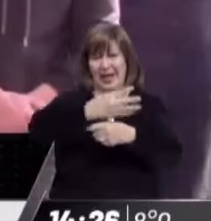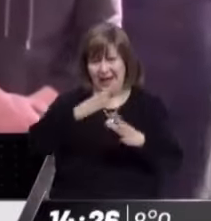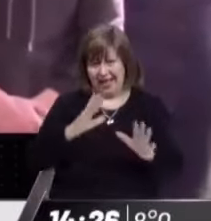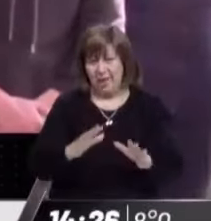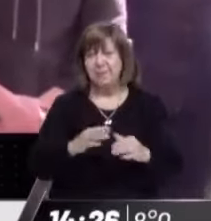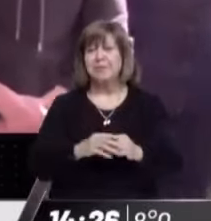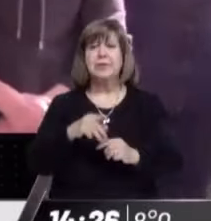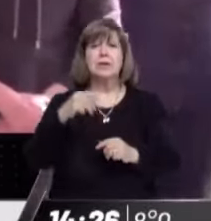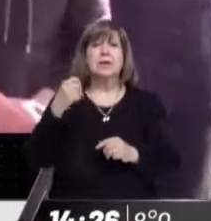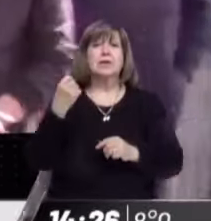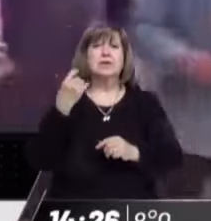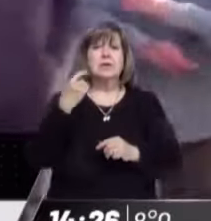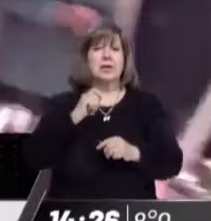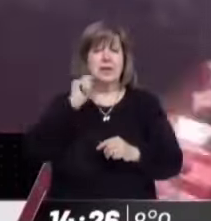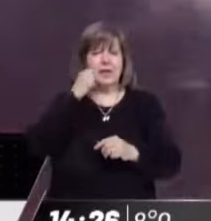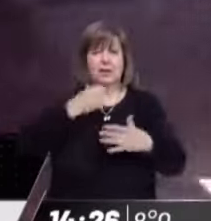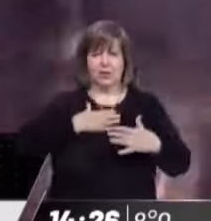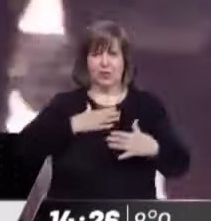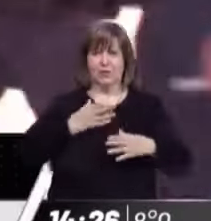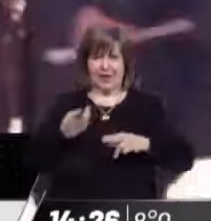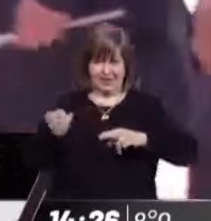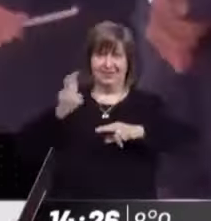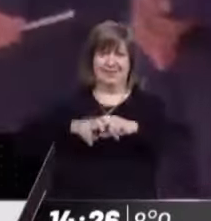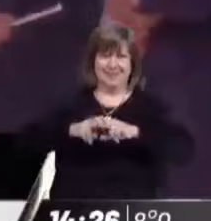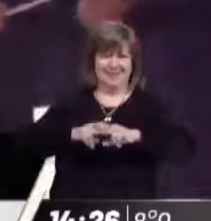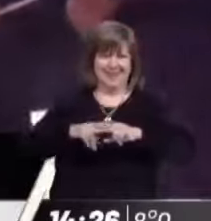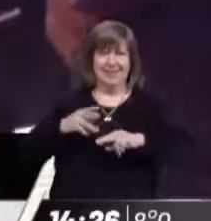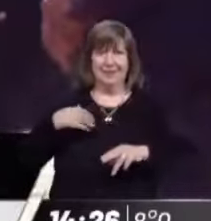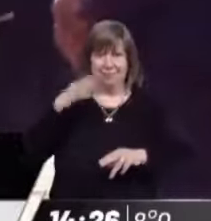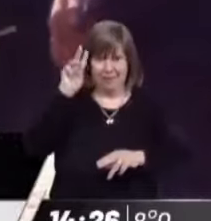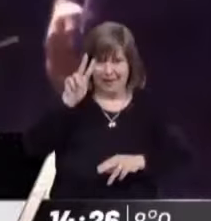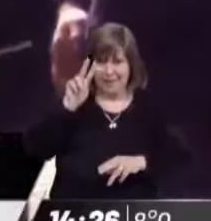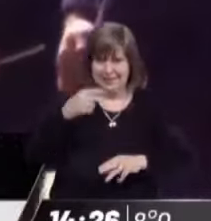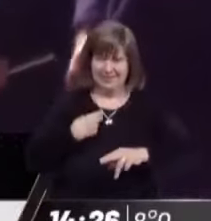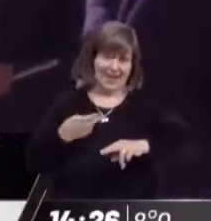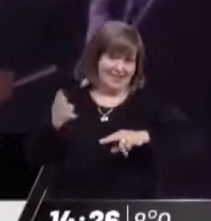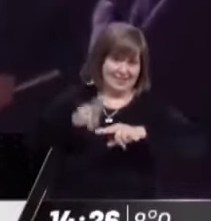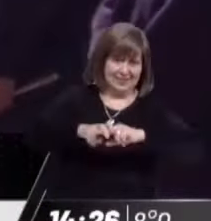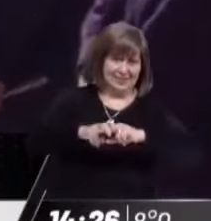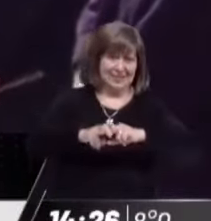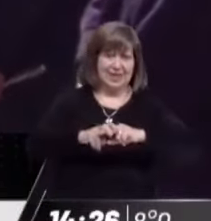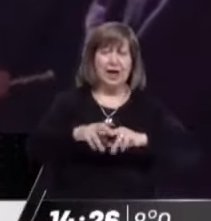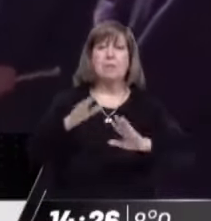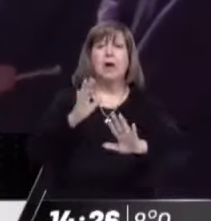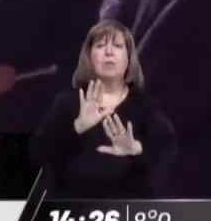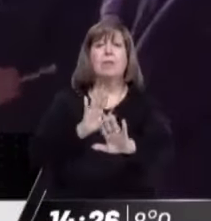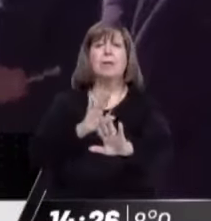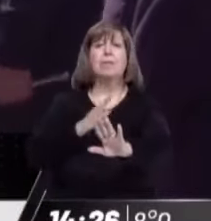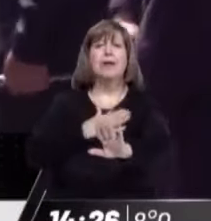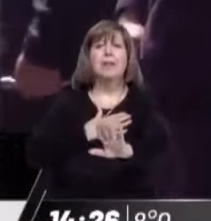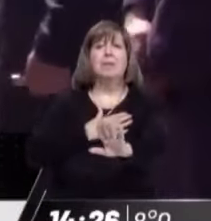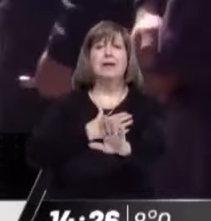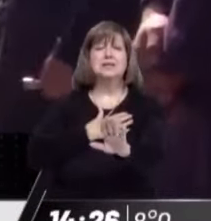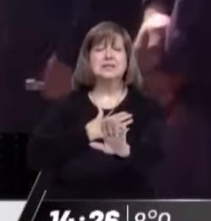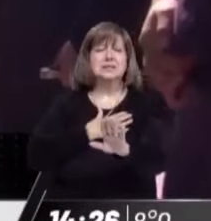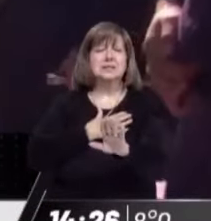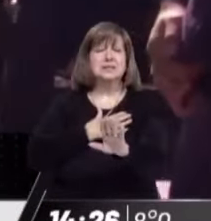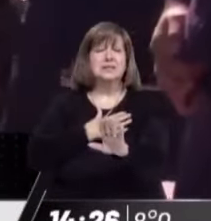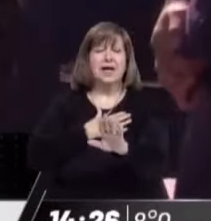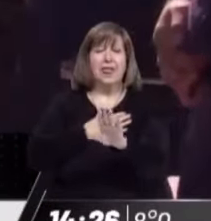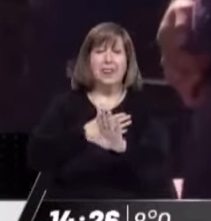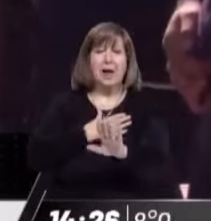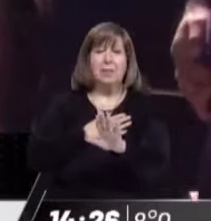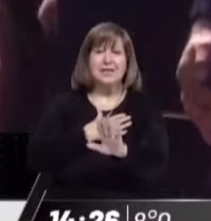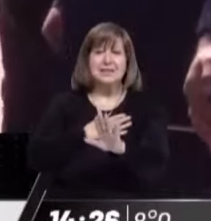subo. Primero, me quieren que me suba. Subite el auto, dale. Sí, esa es la imagen del día. Cuidado, Julián. De la, de, que los chicos